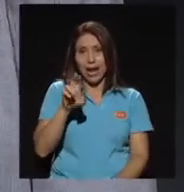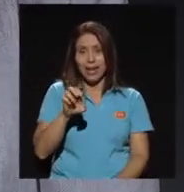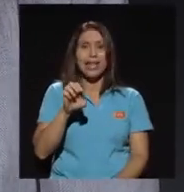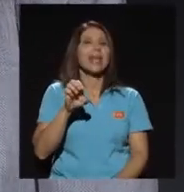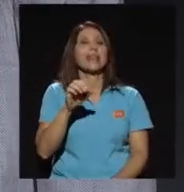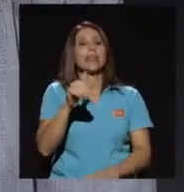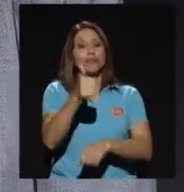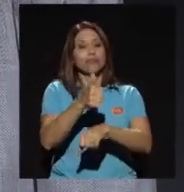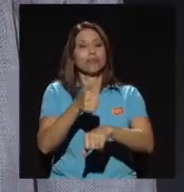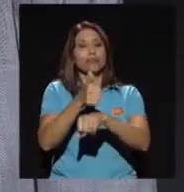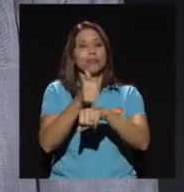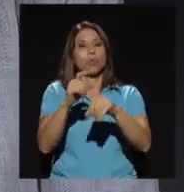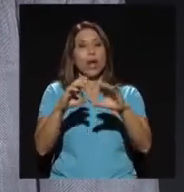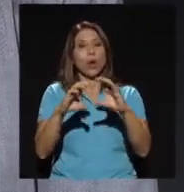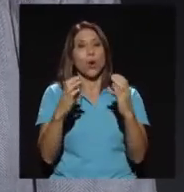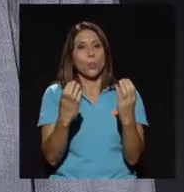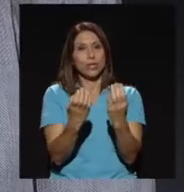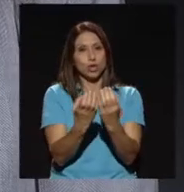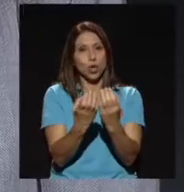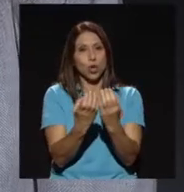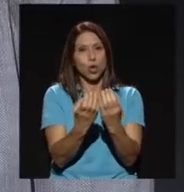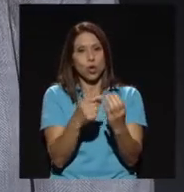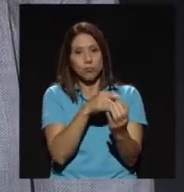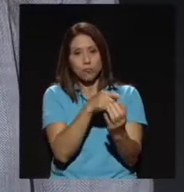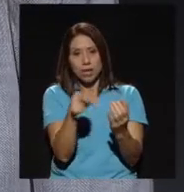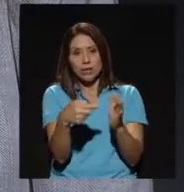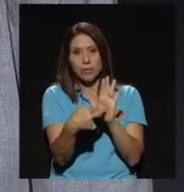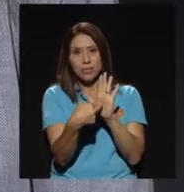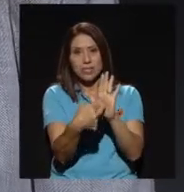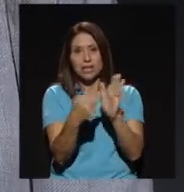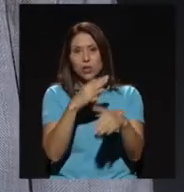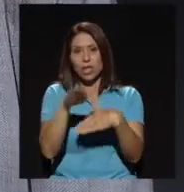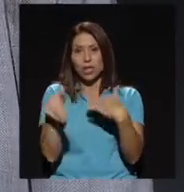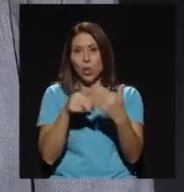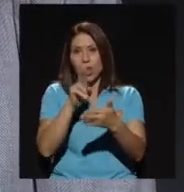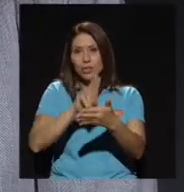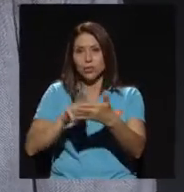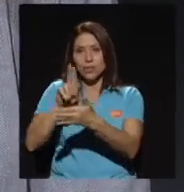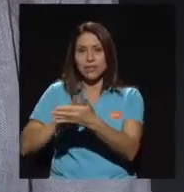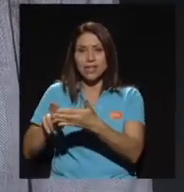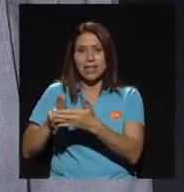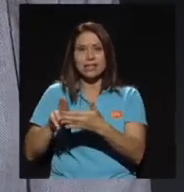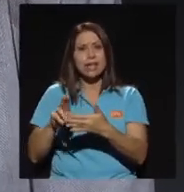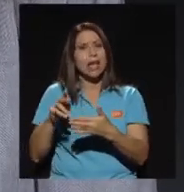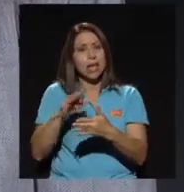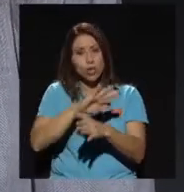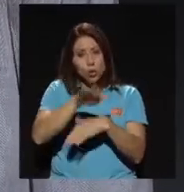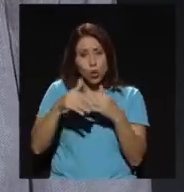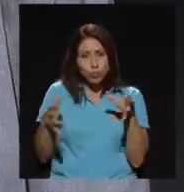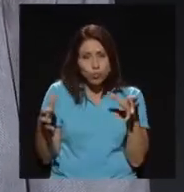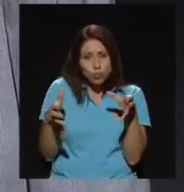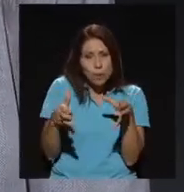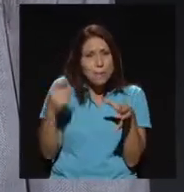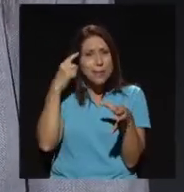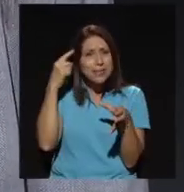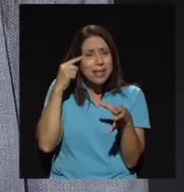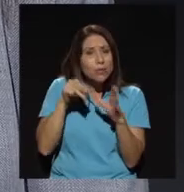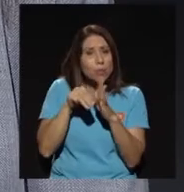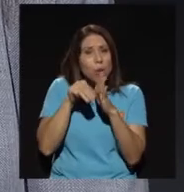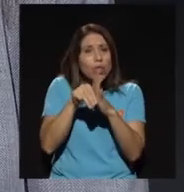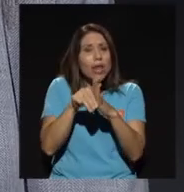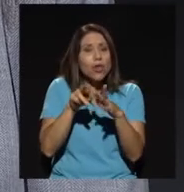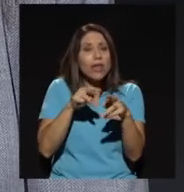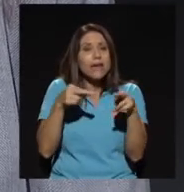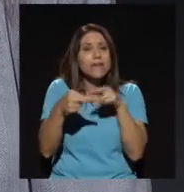comisión con representación de todas las universidades, repensando en conjunto el modelo de regionalización que las